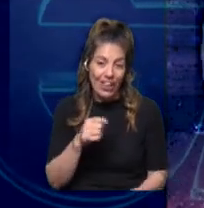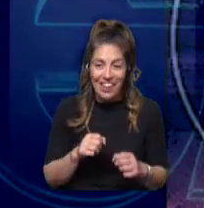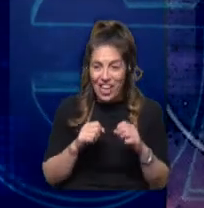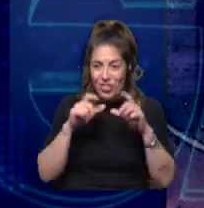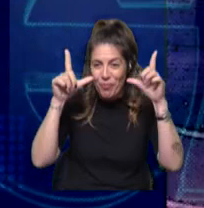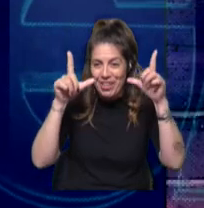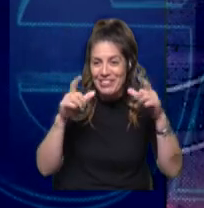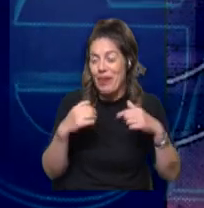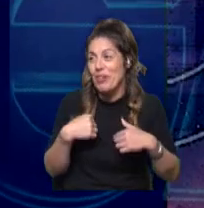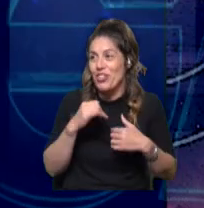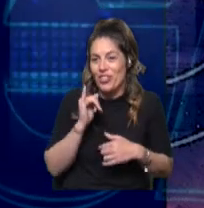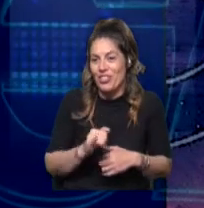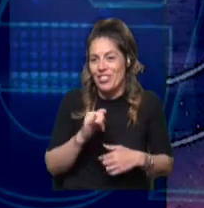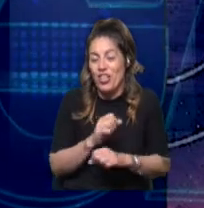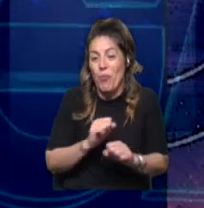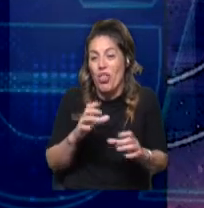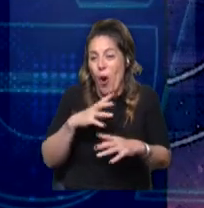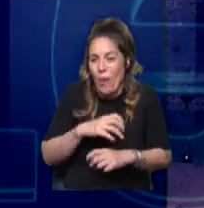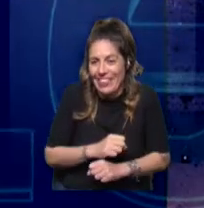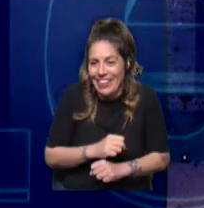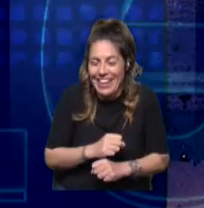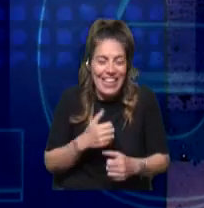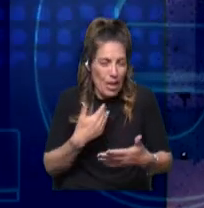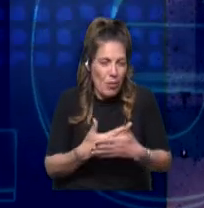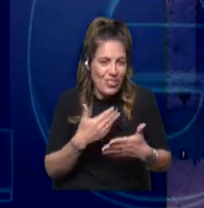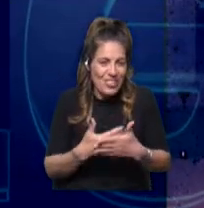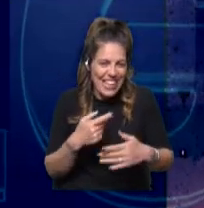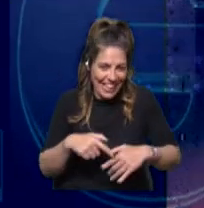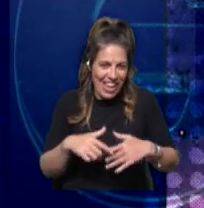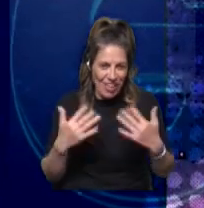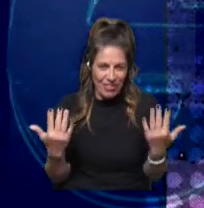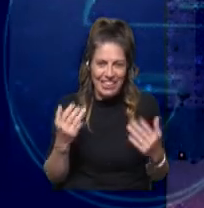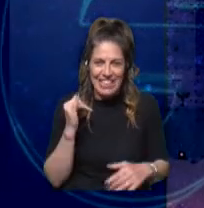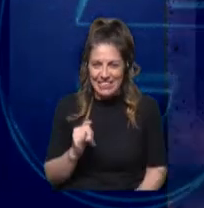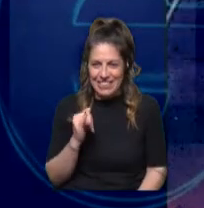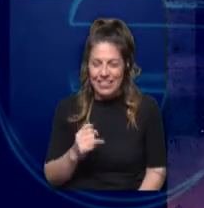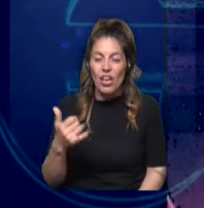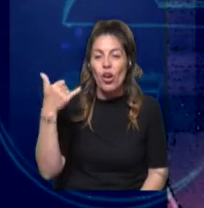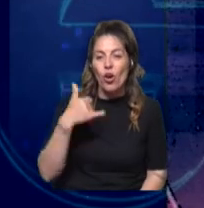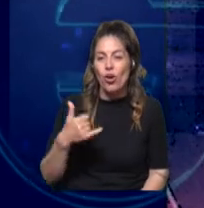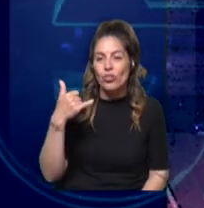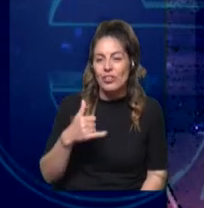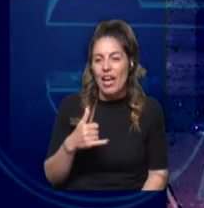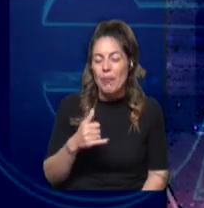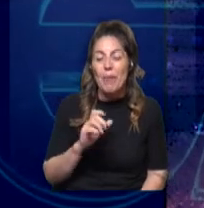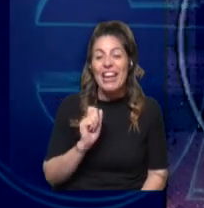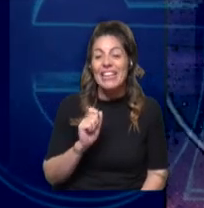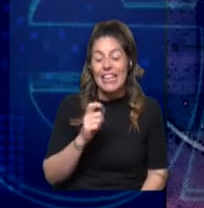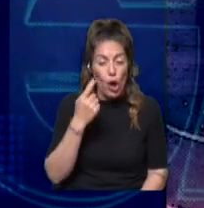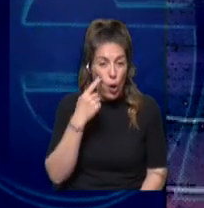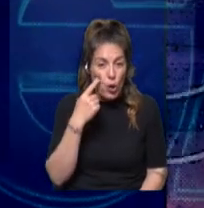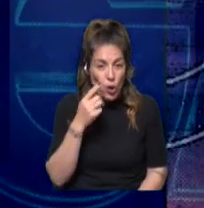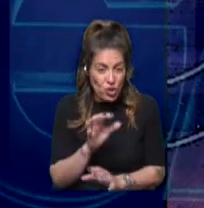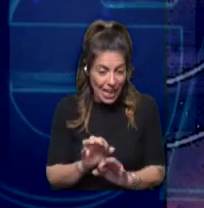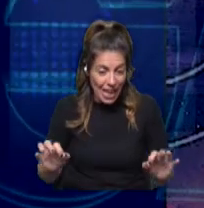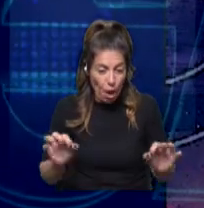soy así, soy un poco de que no me aguanto. Ya estamos cerca de la fiesta, digamos. Estamos muy cerca, sí. Contame un poco para los que son amantes y conocedores de la